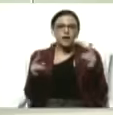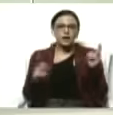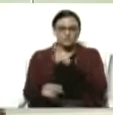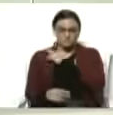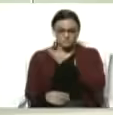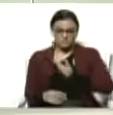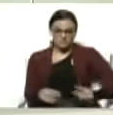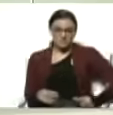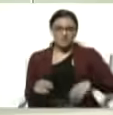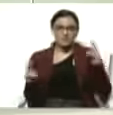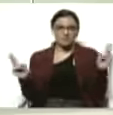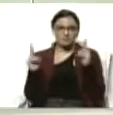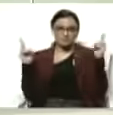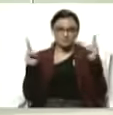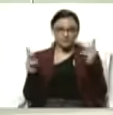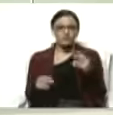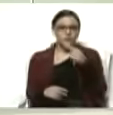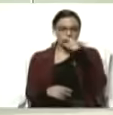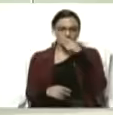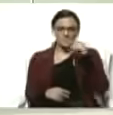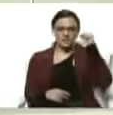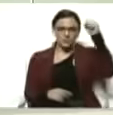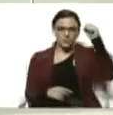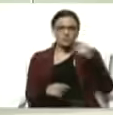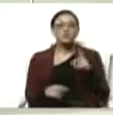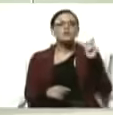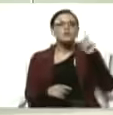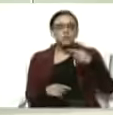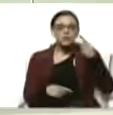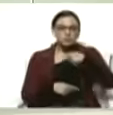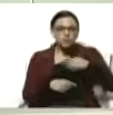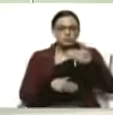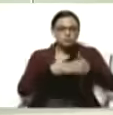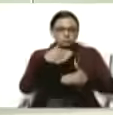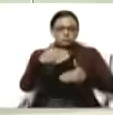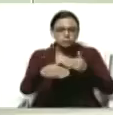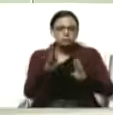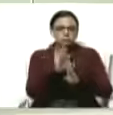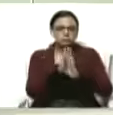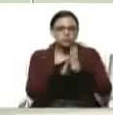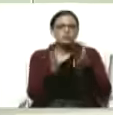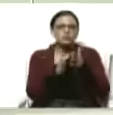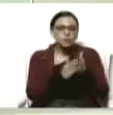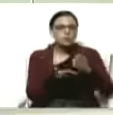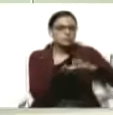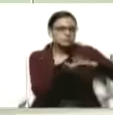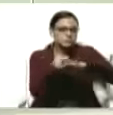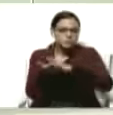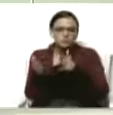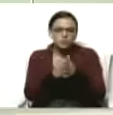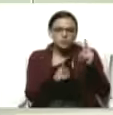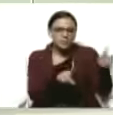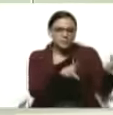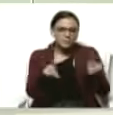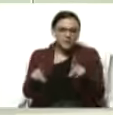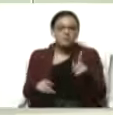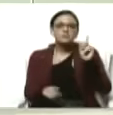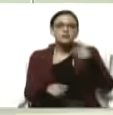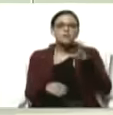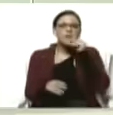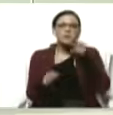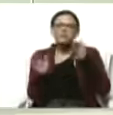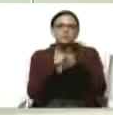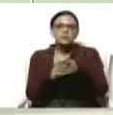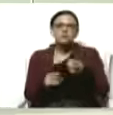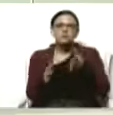Maduro Asimismo que se avanza de forma firme en la conformación de esta metodología también se Indicó que la oposición